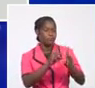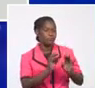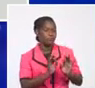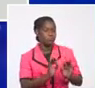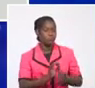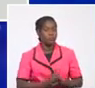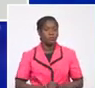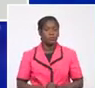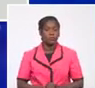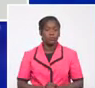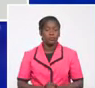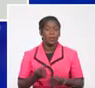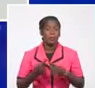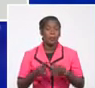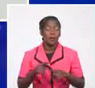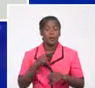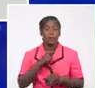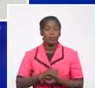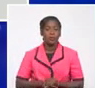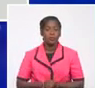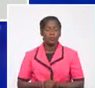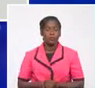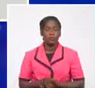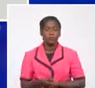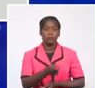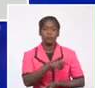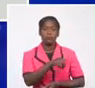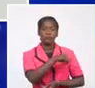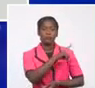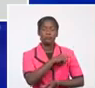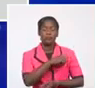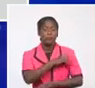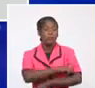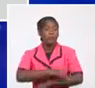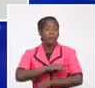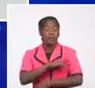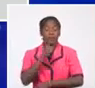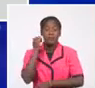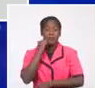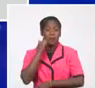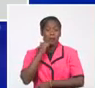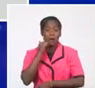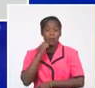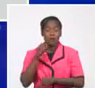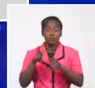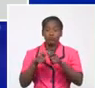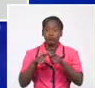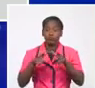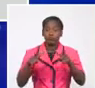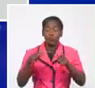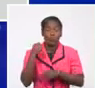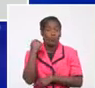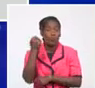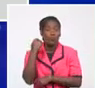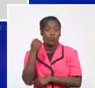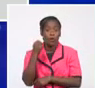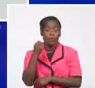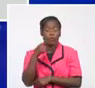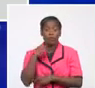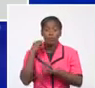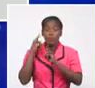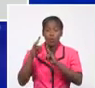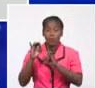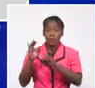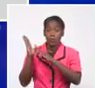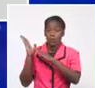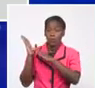de reportes de casos y de fallecidos acumulados, pues sí, se mantienen los Estados Unidos